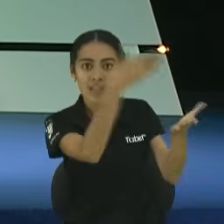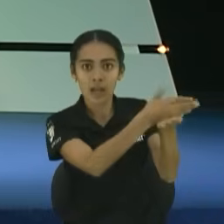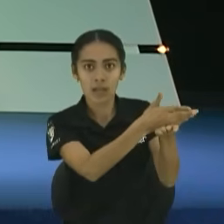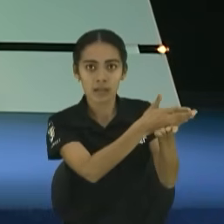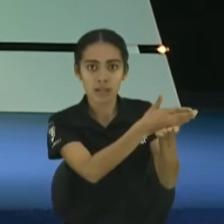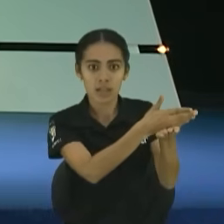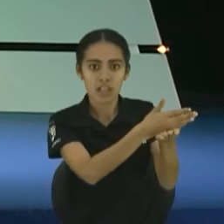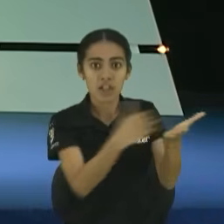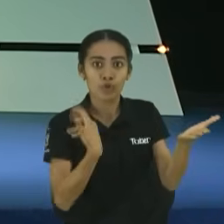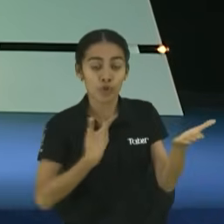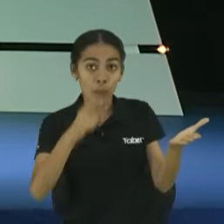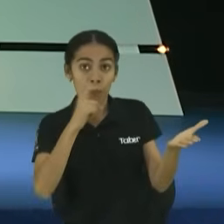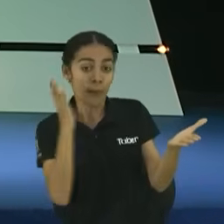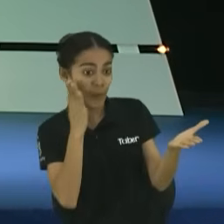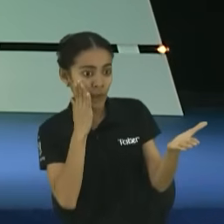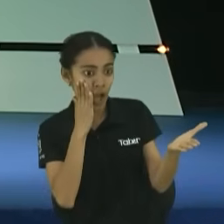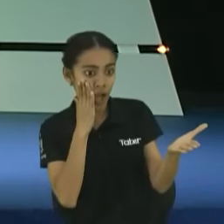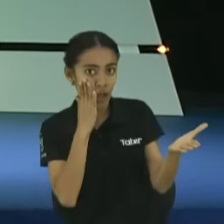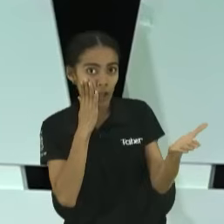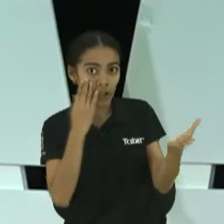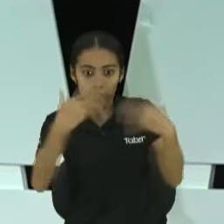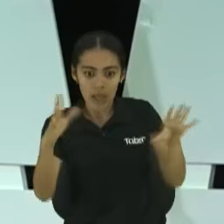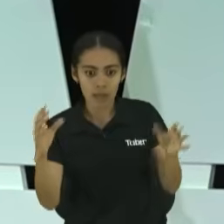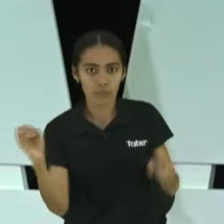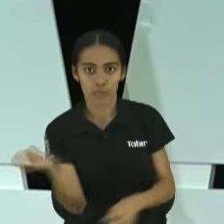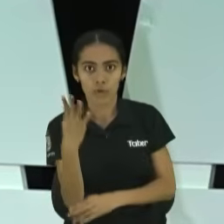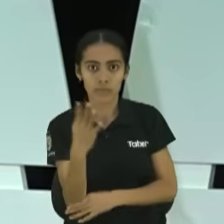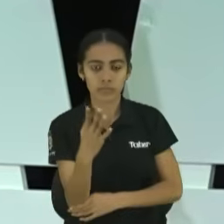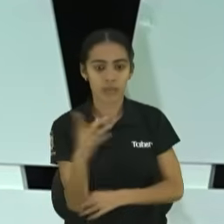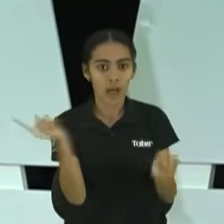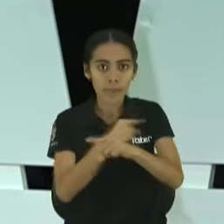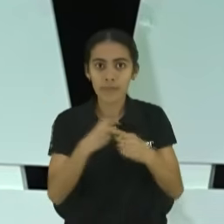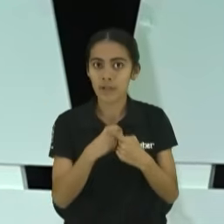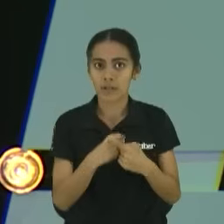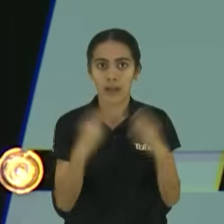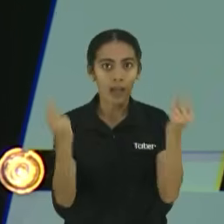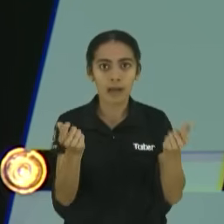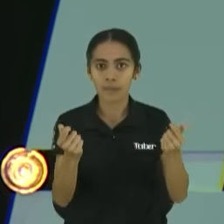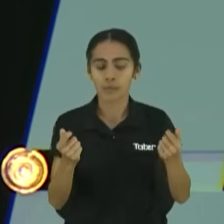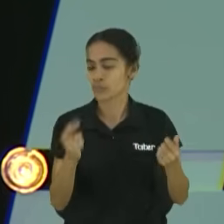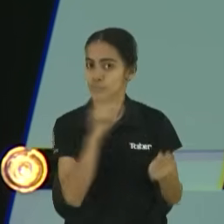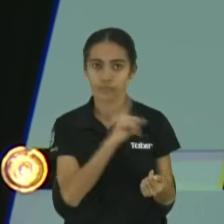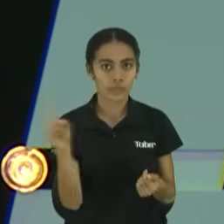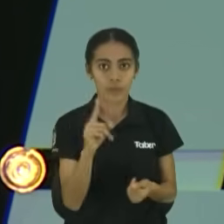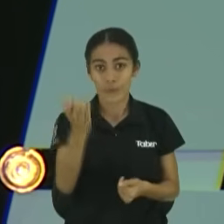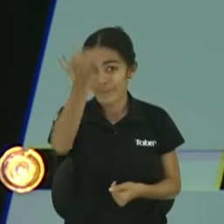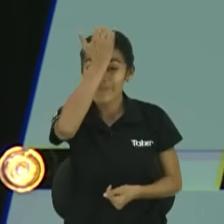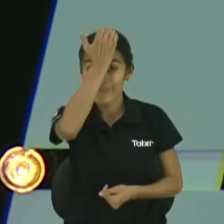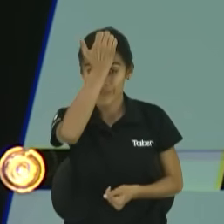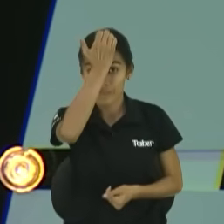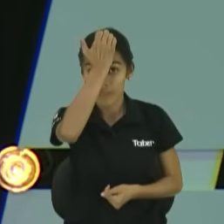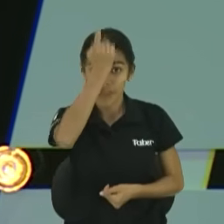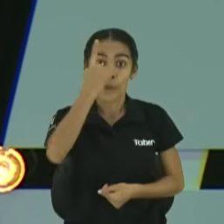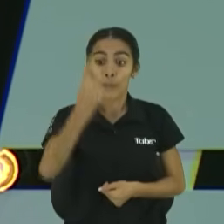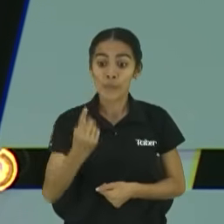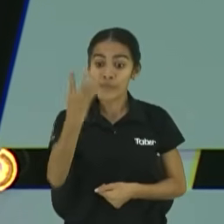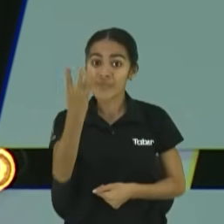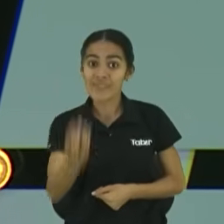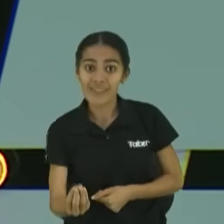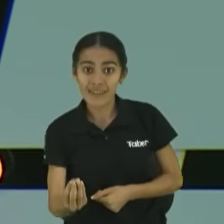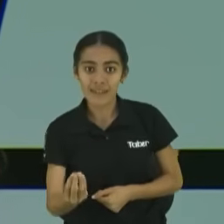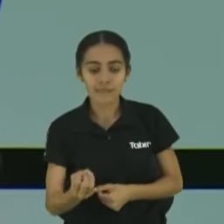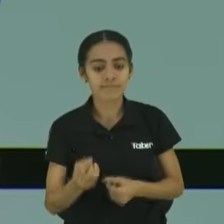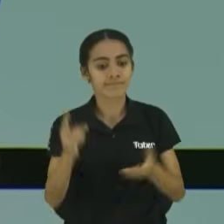campamento esperar que sea una nueva criatura. Es un error, es un día a la vez. Me contaban los